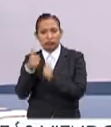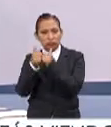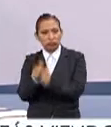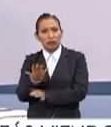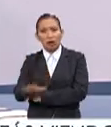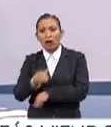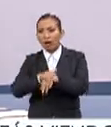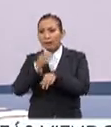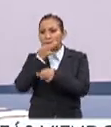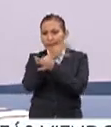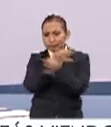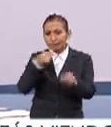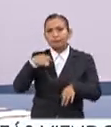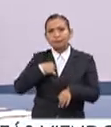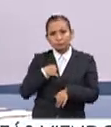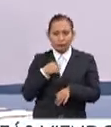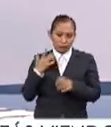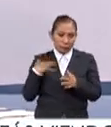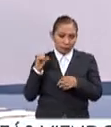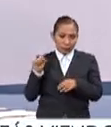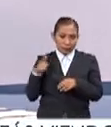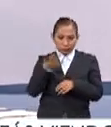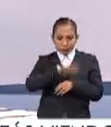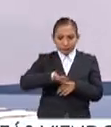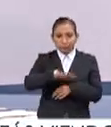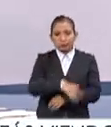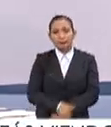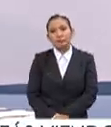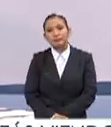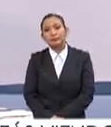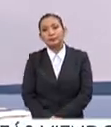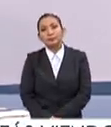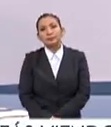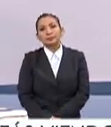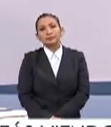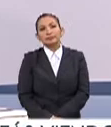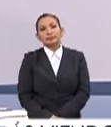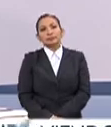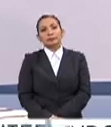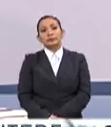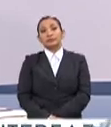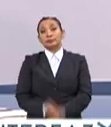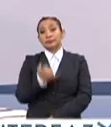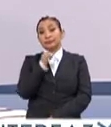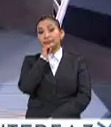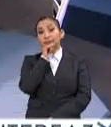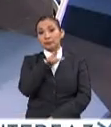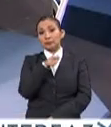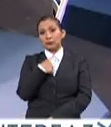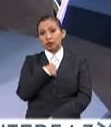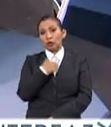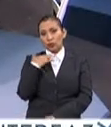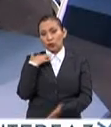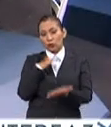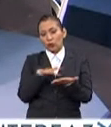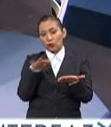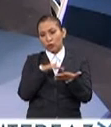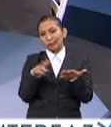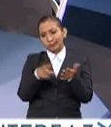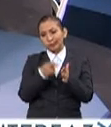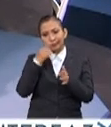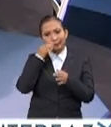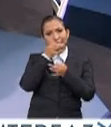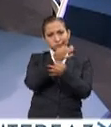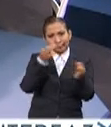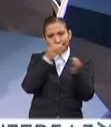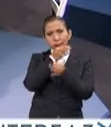ocasiones con amigos, yo entre varios de ellos, Sí, ¿no? sí. Y creo que también lo he leído en algunas publicaciones